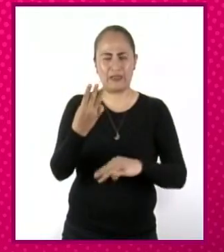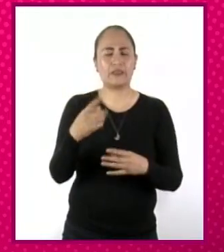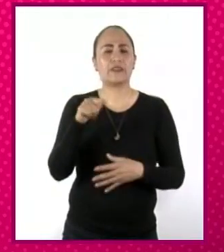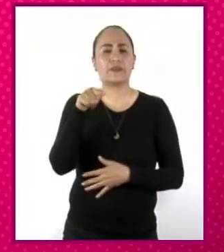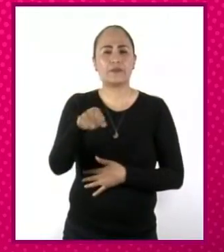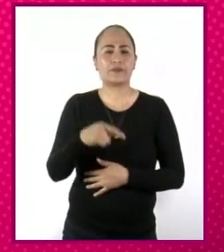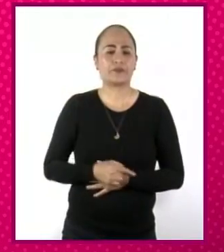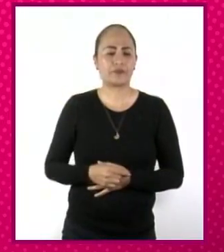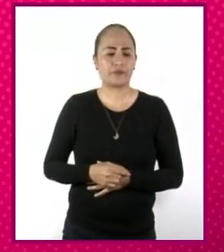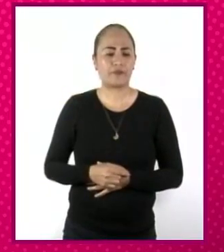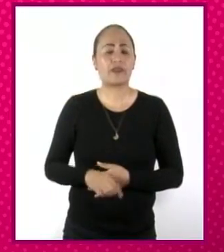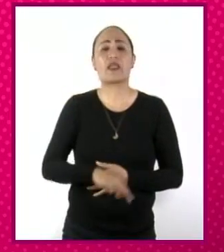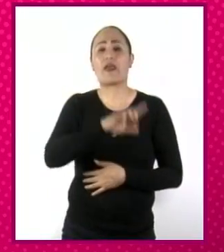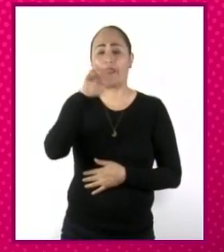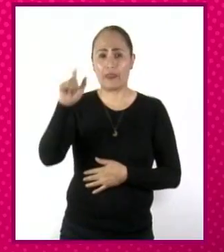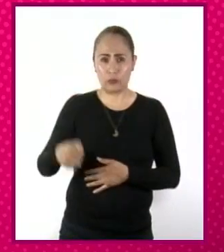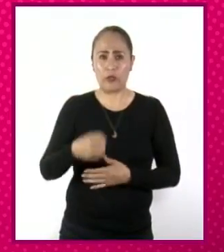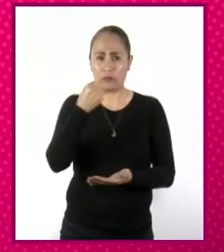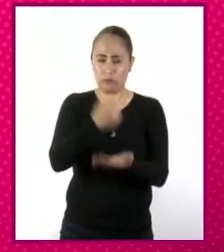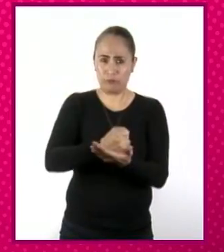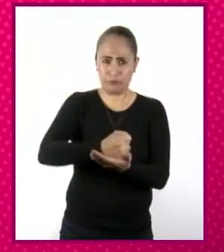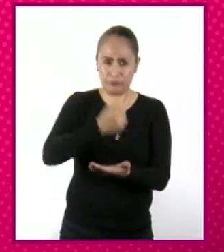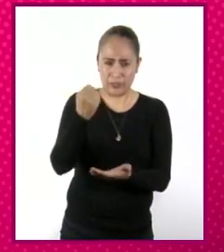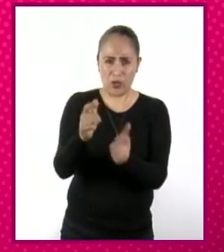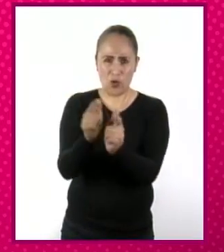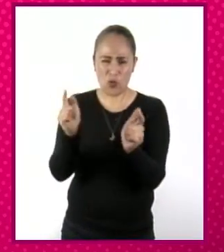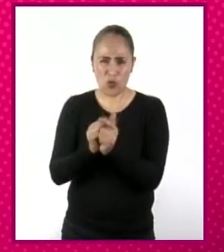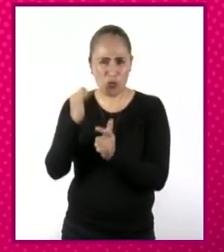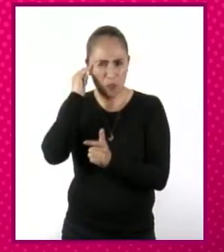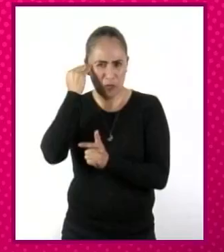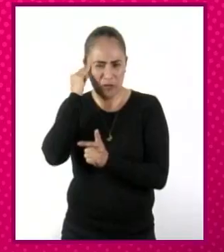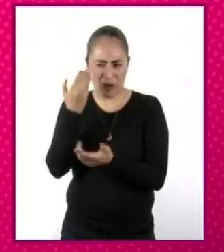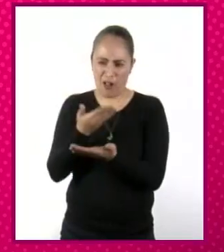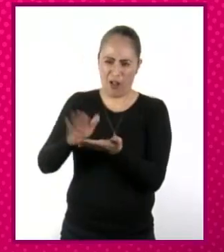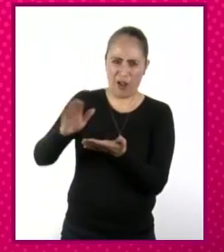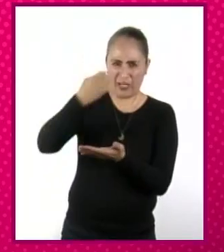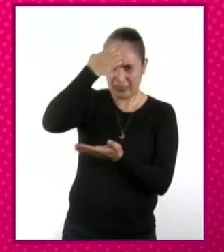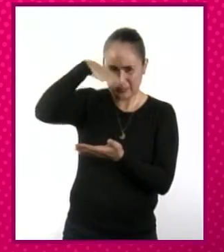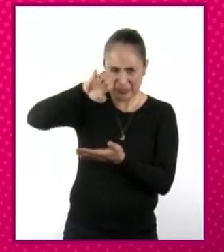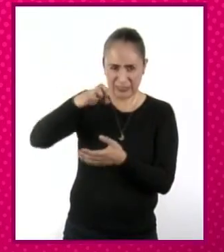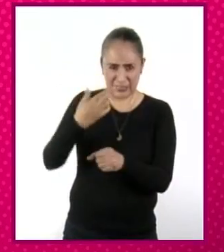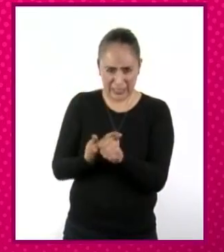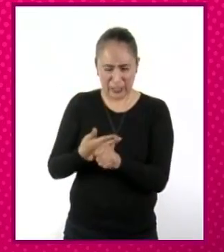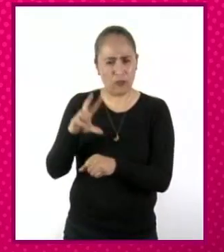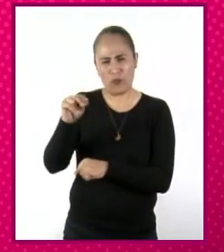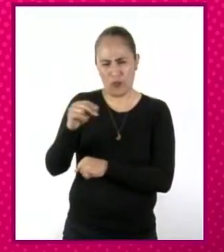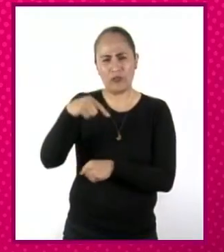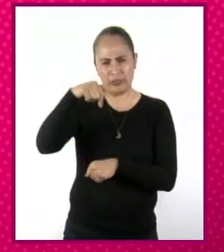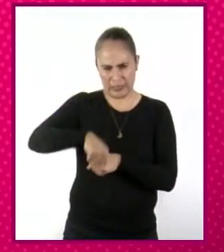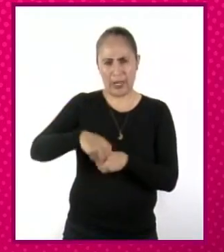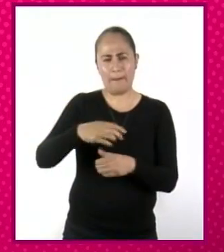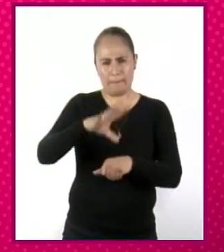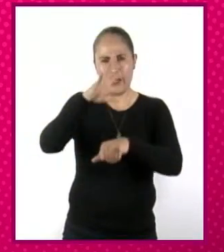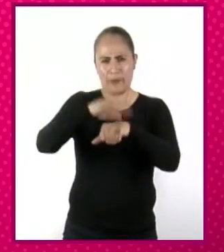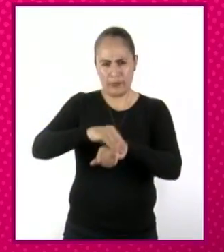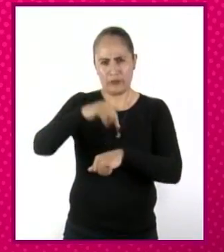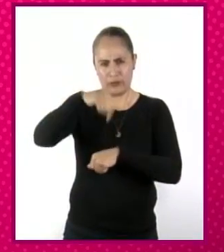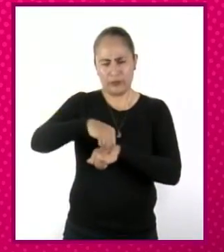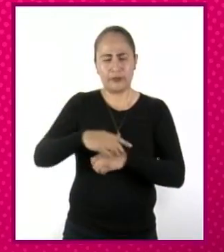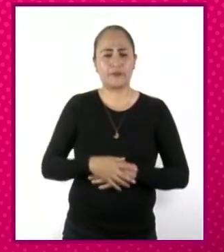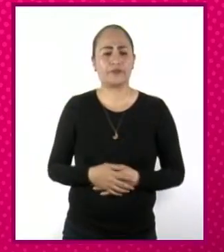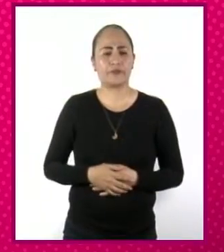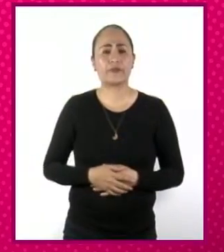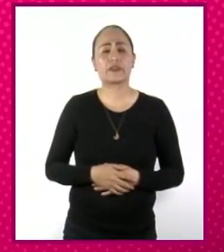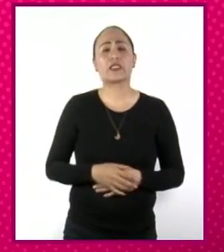tantos reciben por fin la ciudadanía, dejan de ser considerados naciones extranjeras. En el siglo XX Estados Unidos y México van